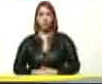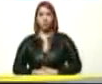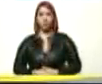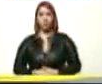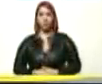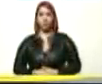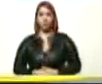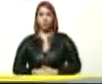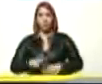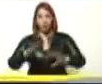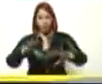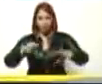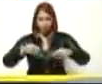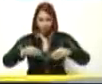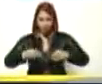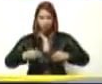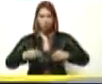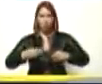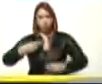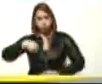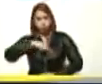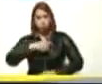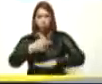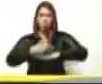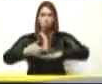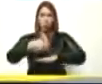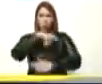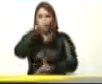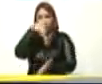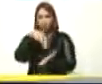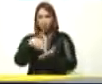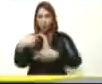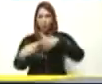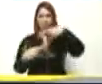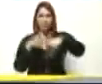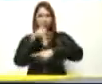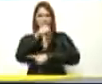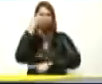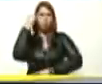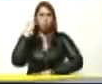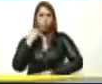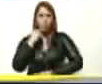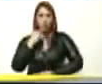que asumimos, como gobierno, nacional, y como revolución, bolivariana,